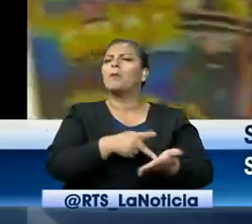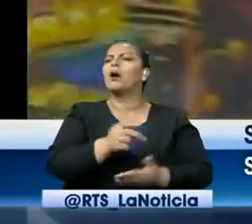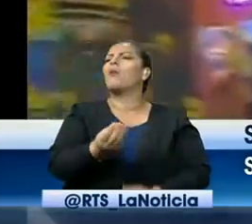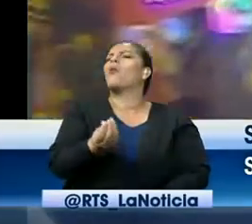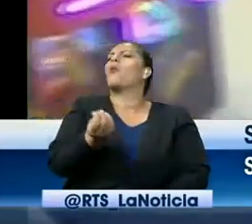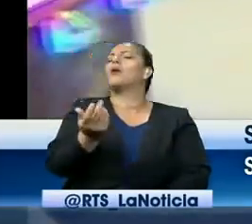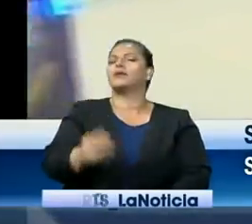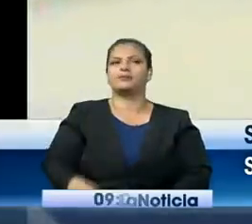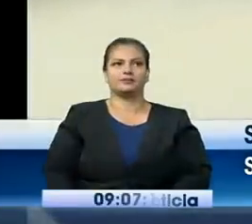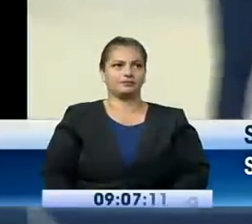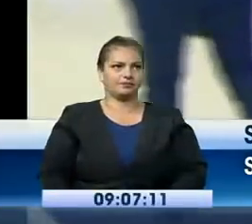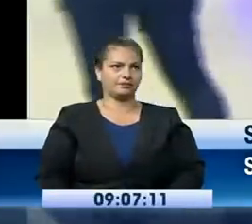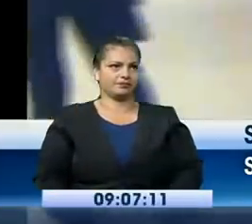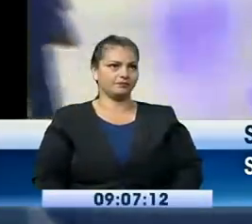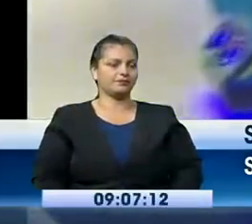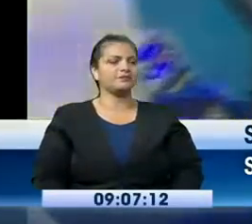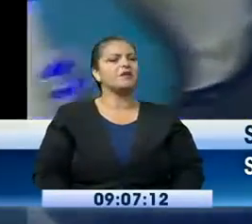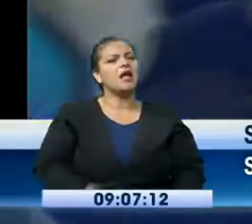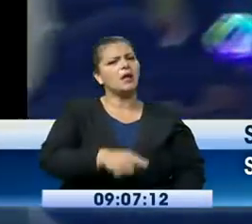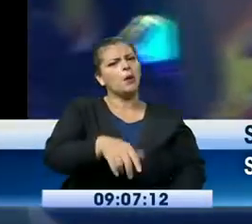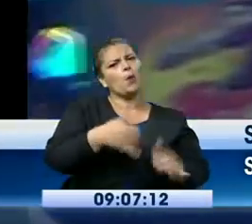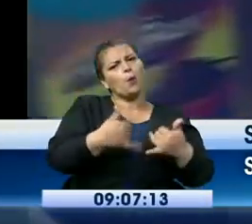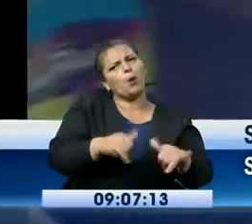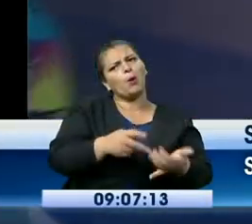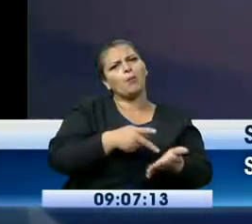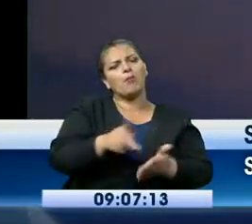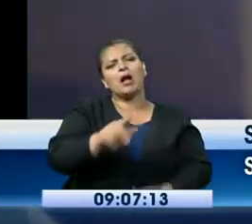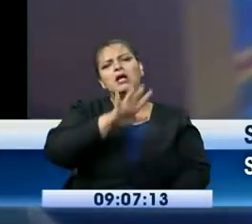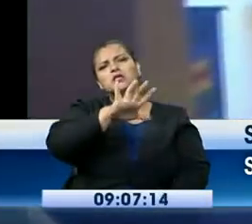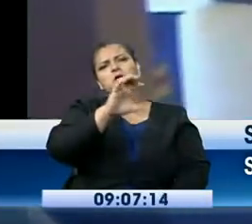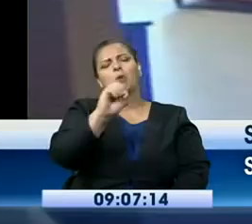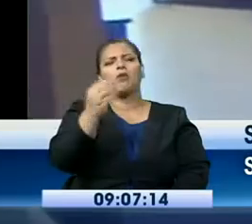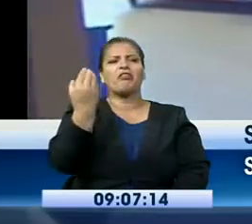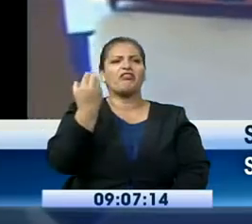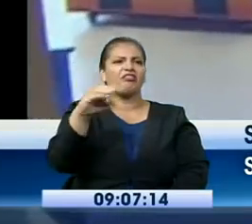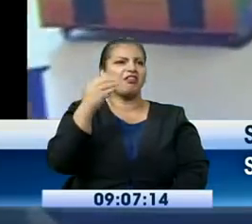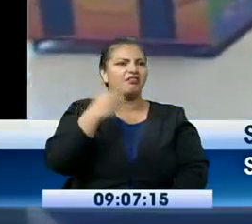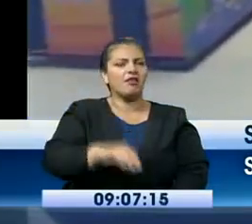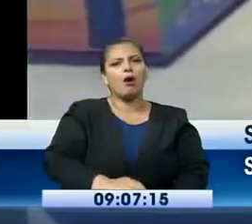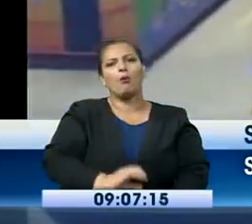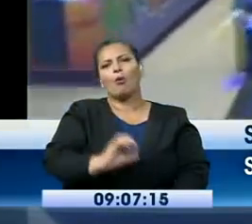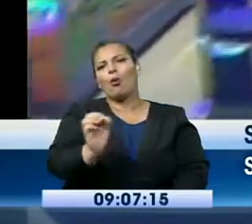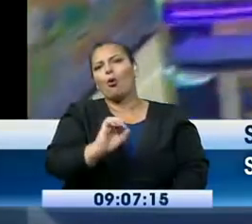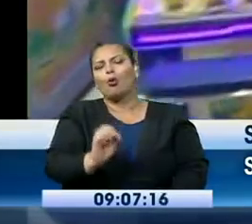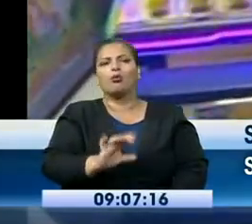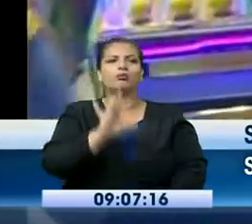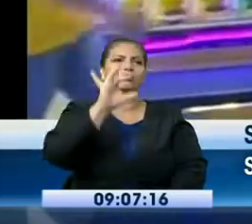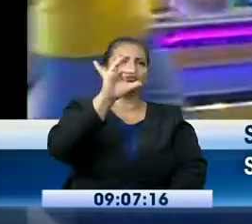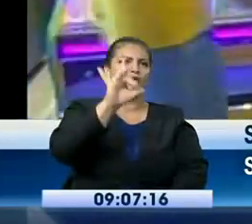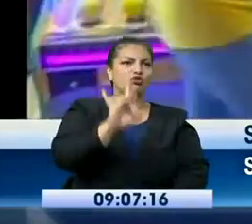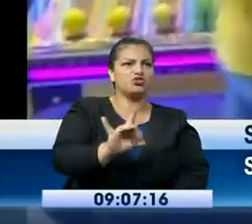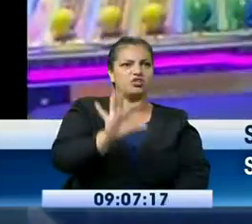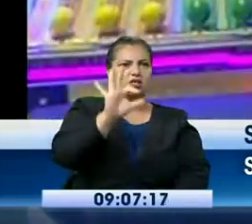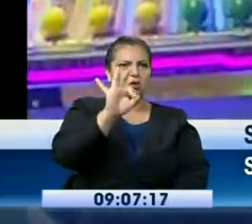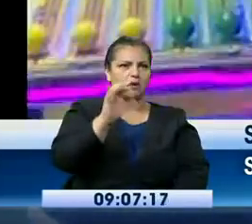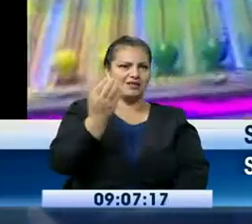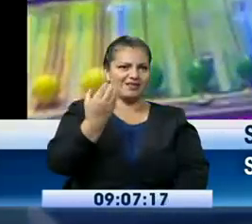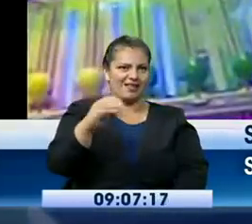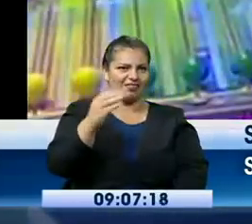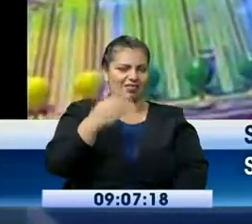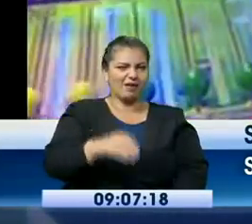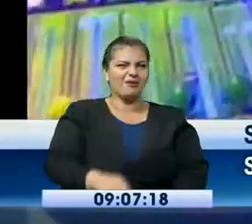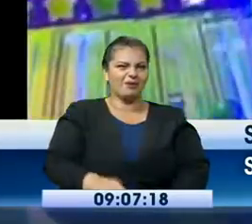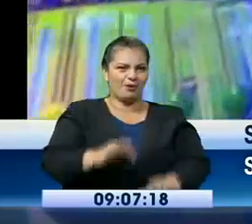oscila entre los 5 desde 50 centavos nuevos de 50 centavos hasta 89 centavos también vamos a tener